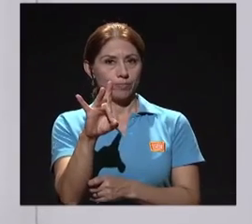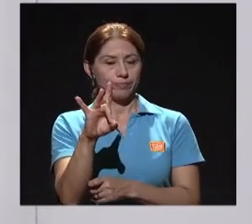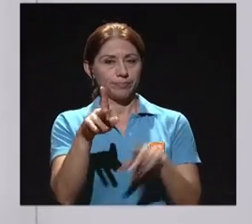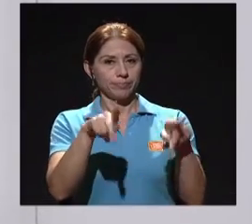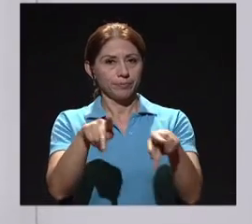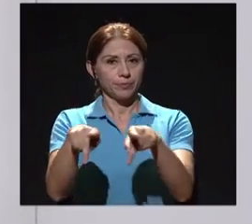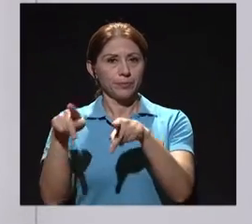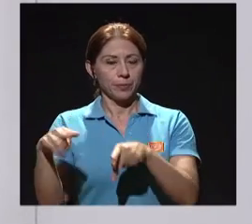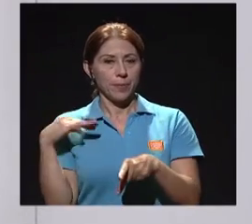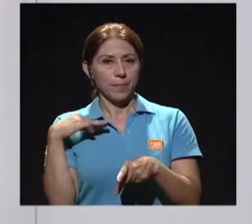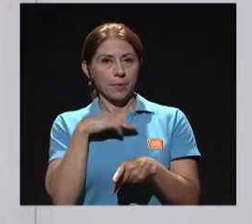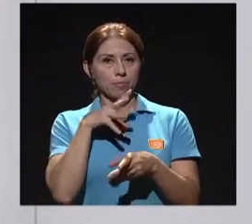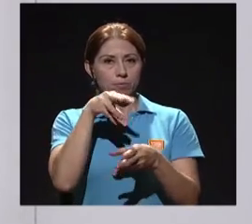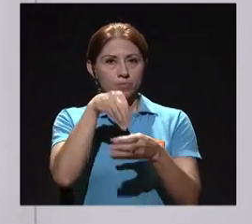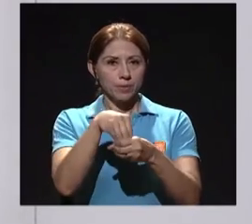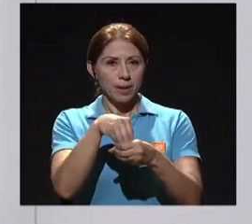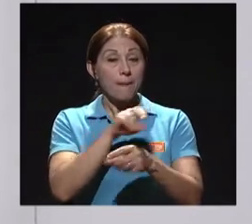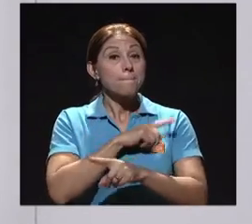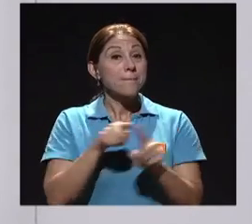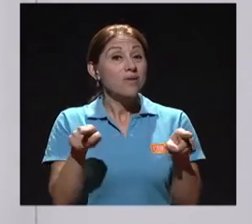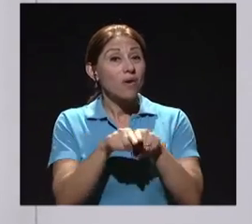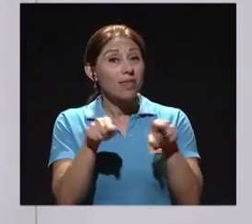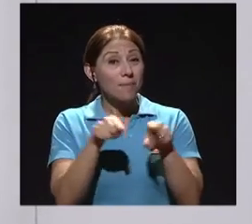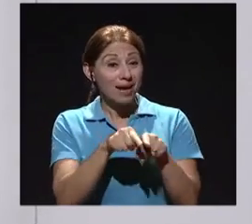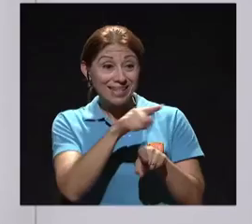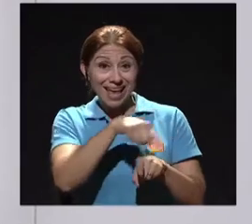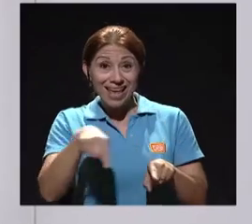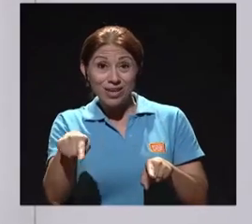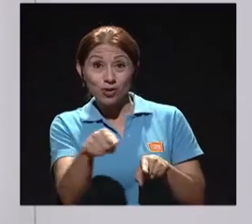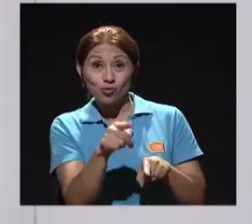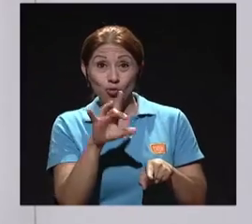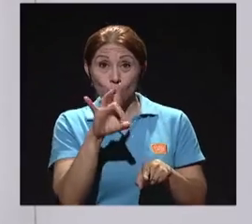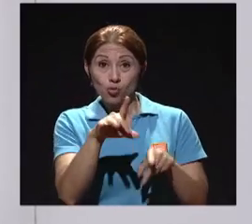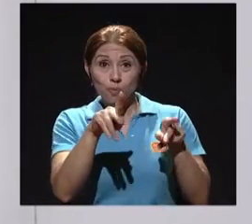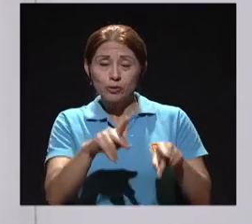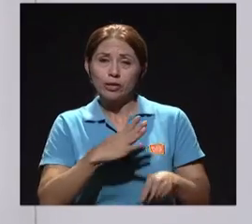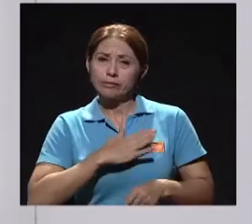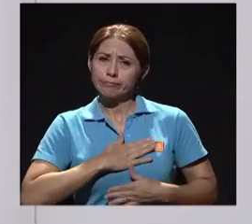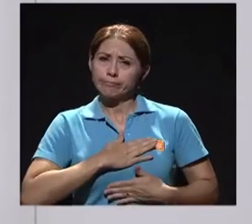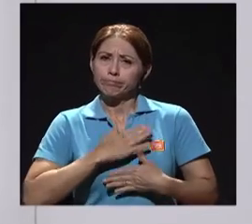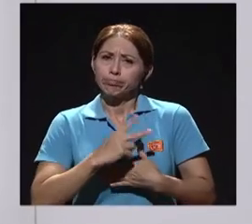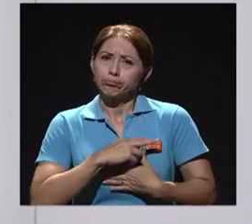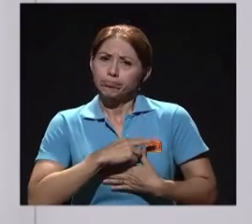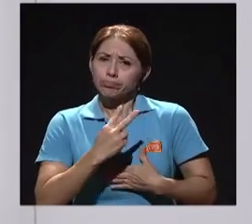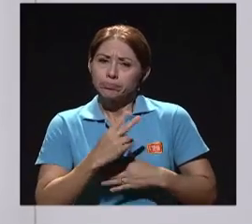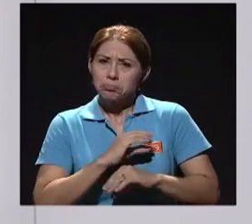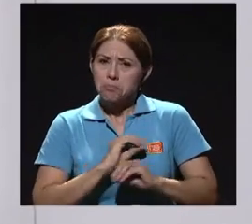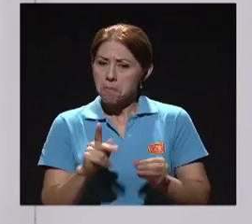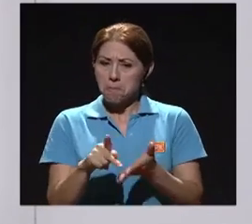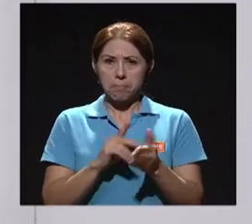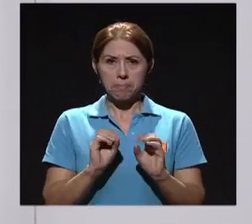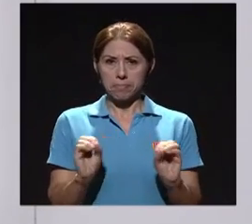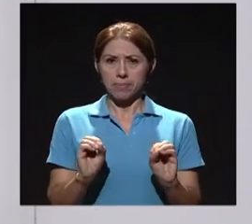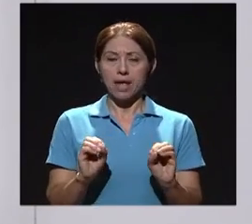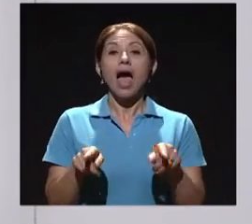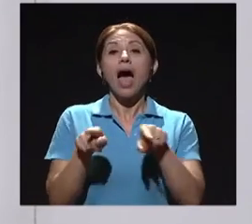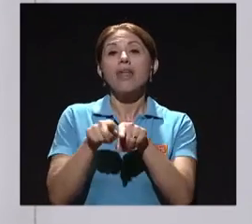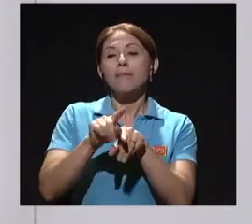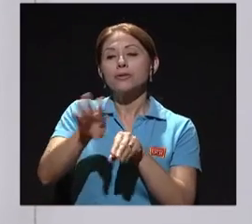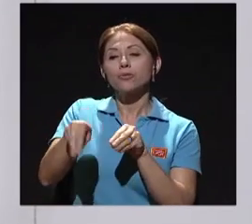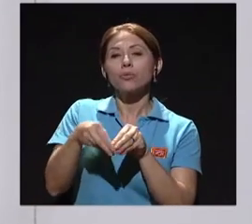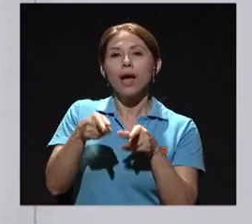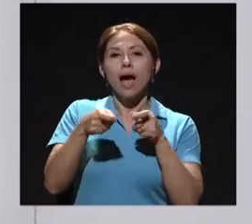pero además de un grupo que forman la directiva en estos completamente add-on orden además de eso tenemos administrador